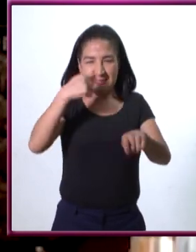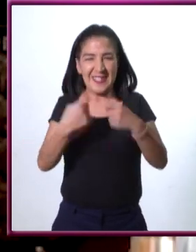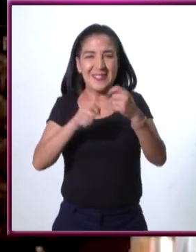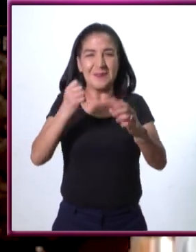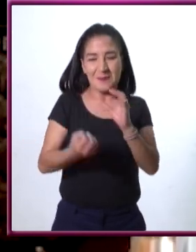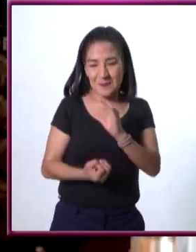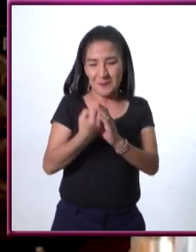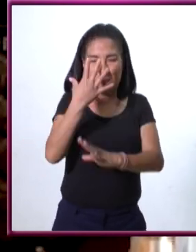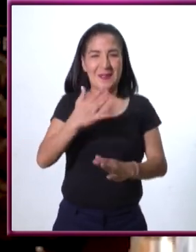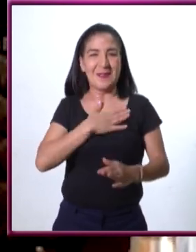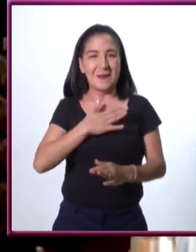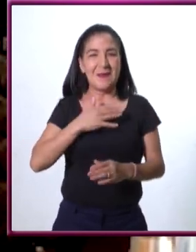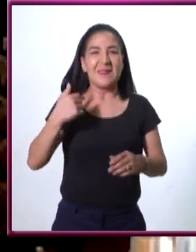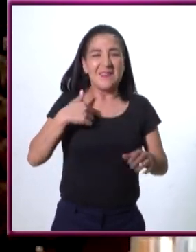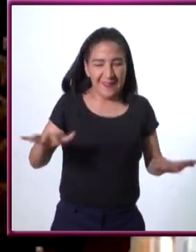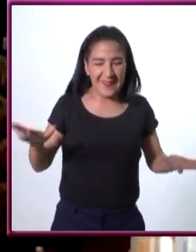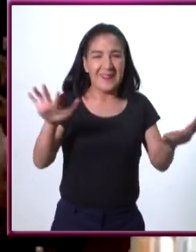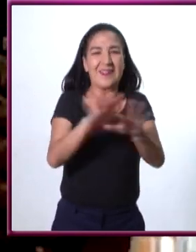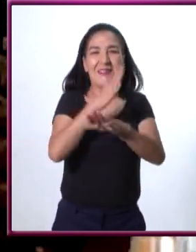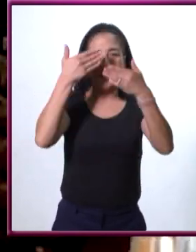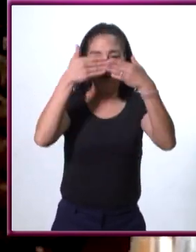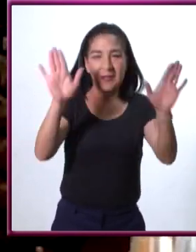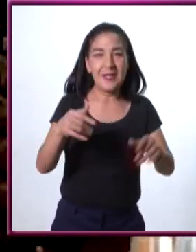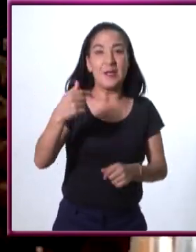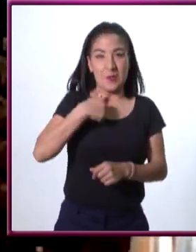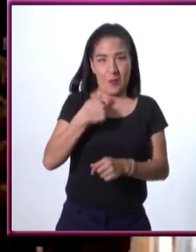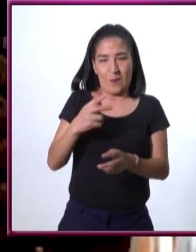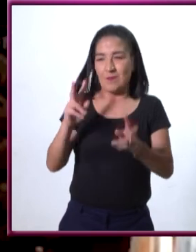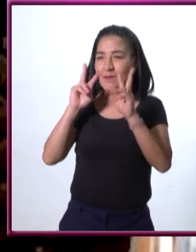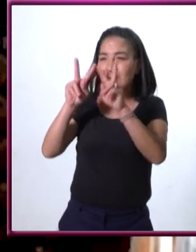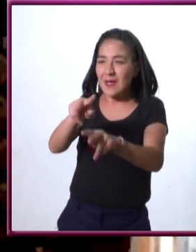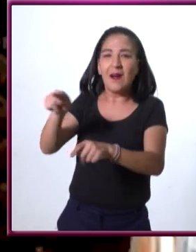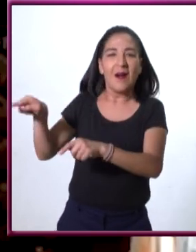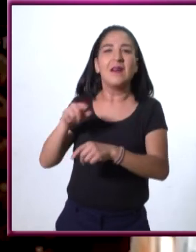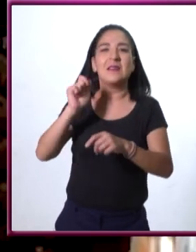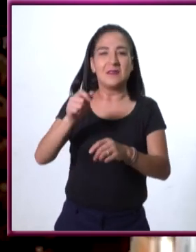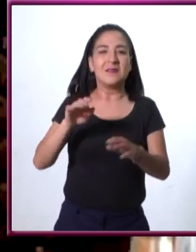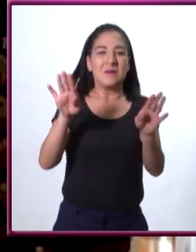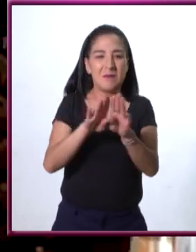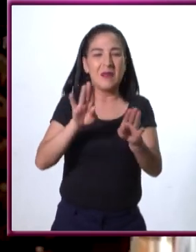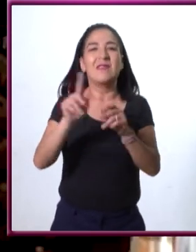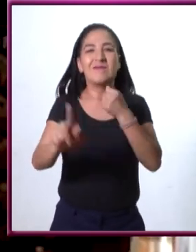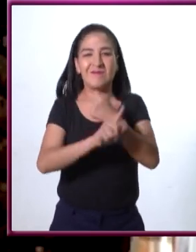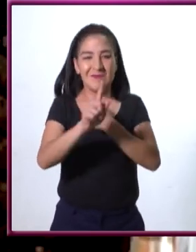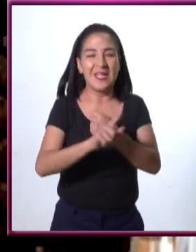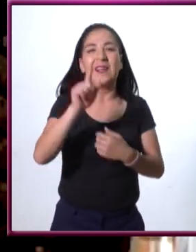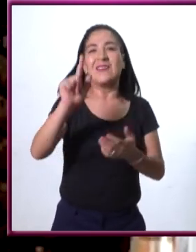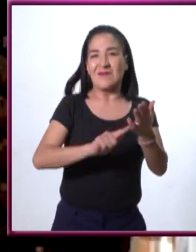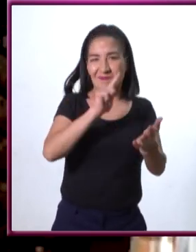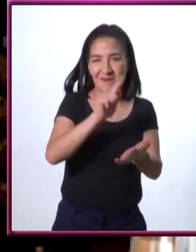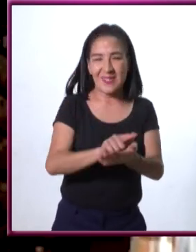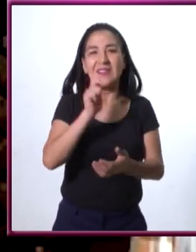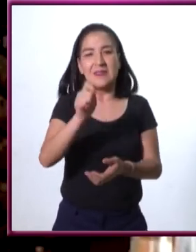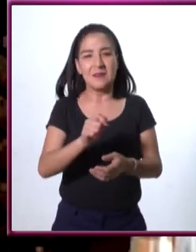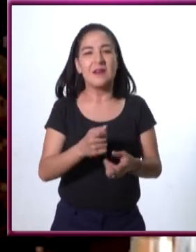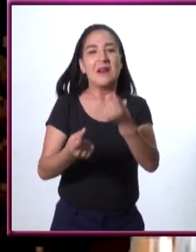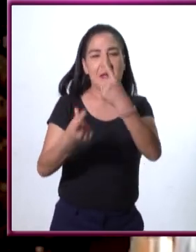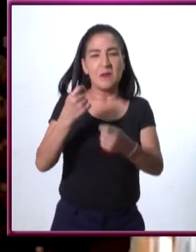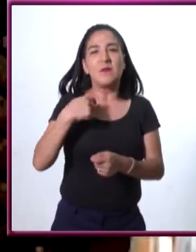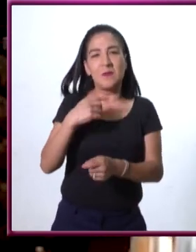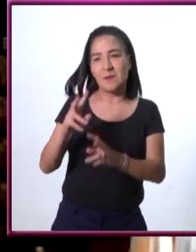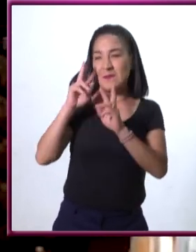lograr. Entonces, sí, efectivamente, la culpa es uno de los mecanismos a través de los cuales el castigo pues tiene sus efectos de sí